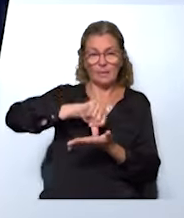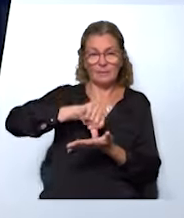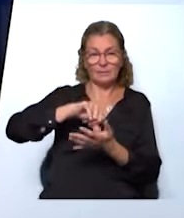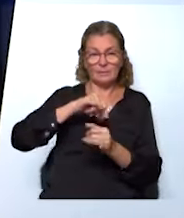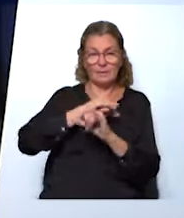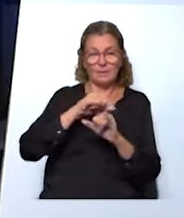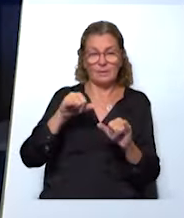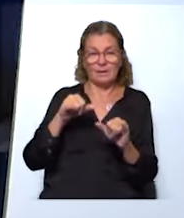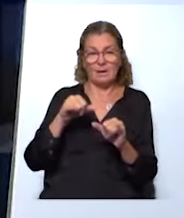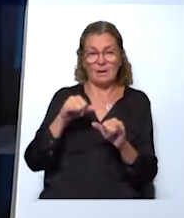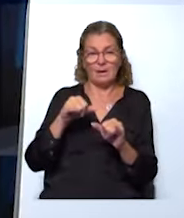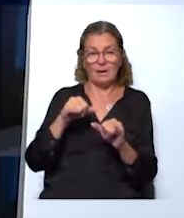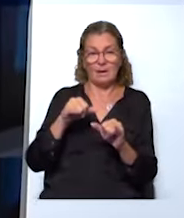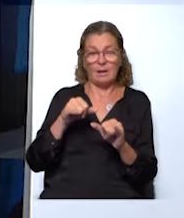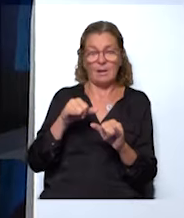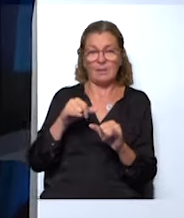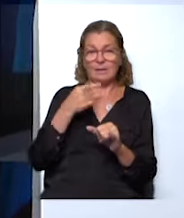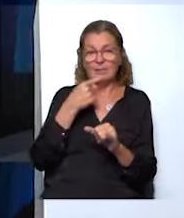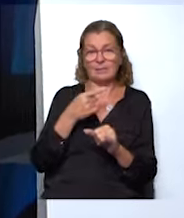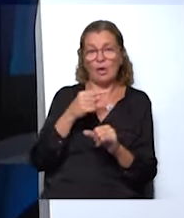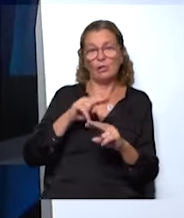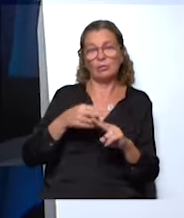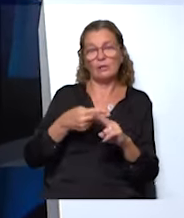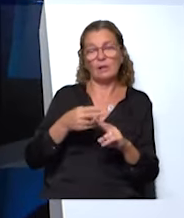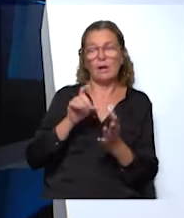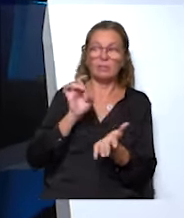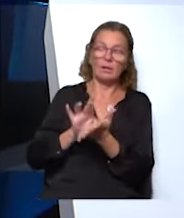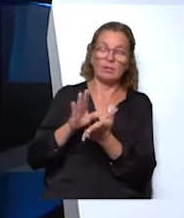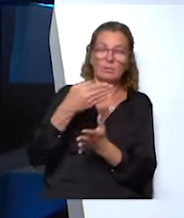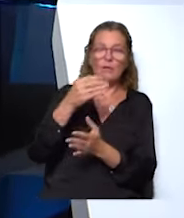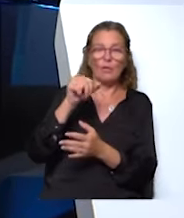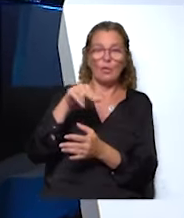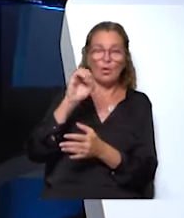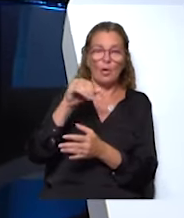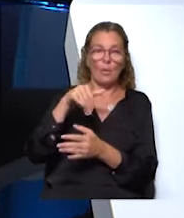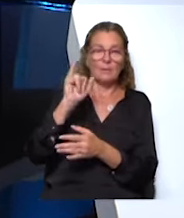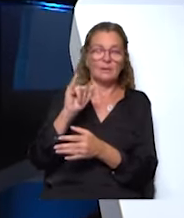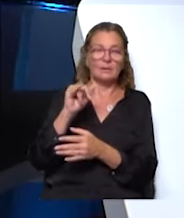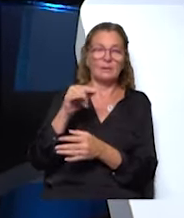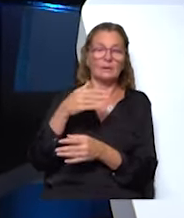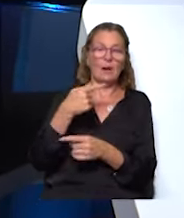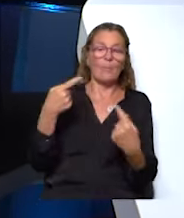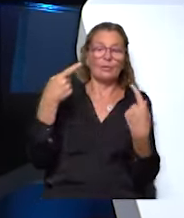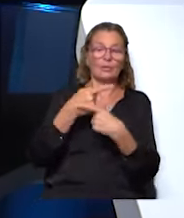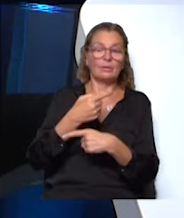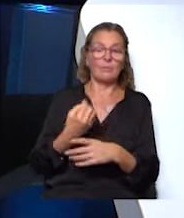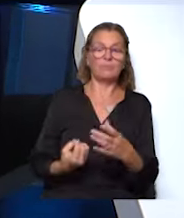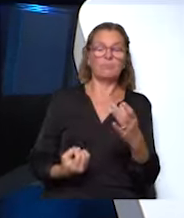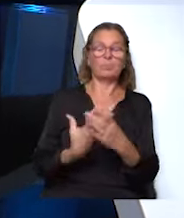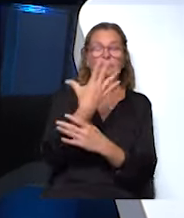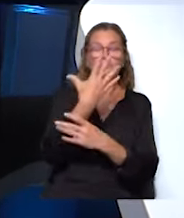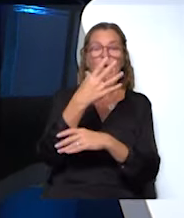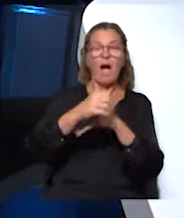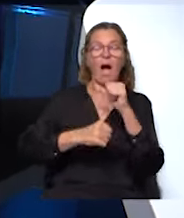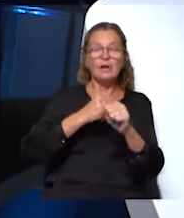en la caricatura de renunciar a bonomi y la oposición en su momento tenía la solución mágica que era subir penas